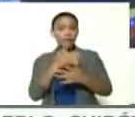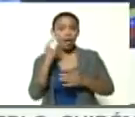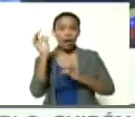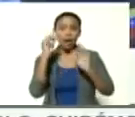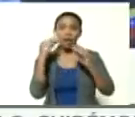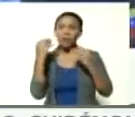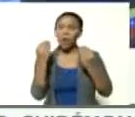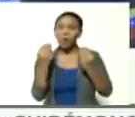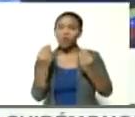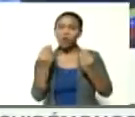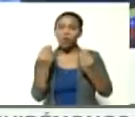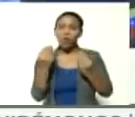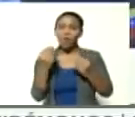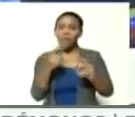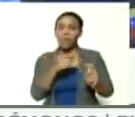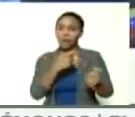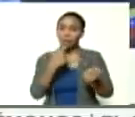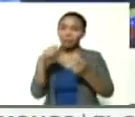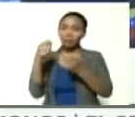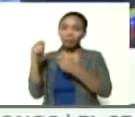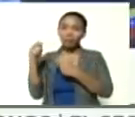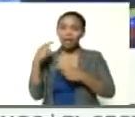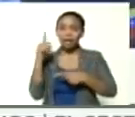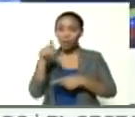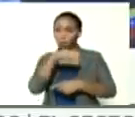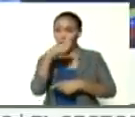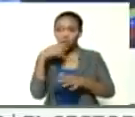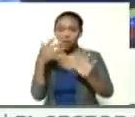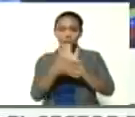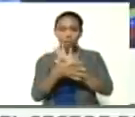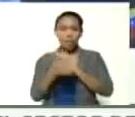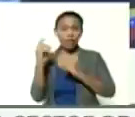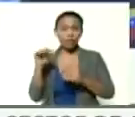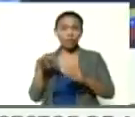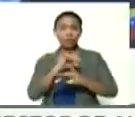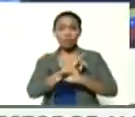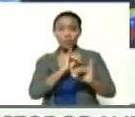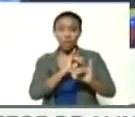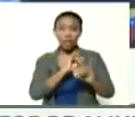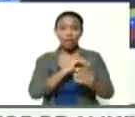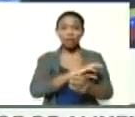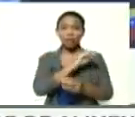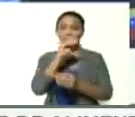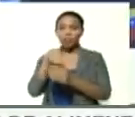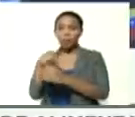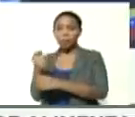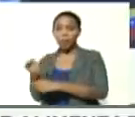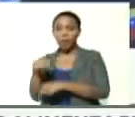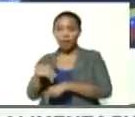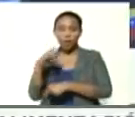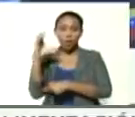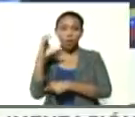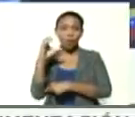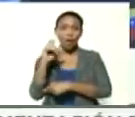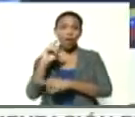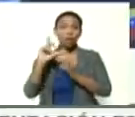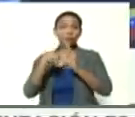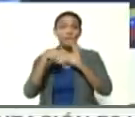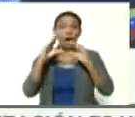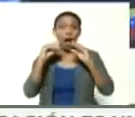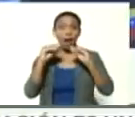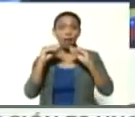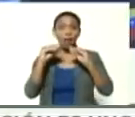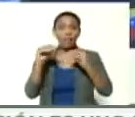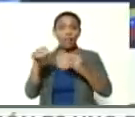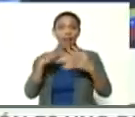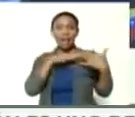de bienes. Y finalmente estos bienes son transportados a Colombia. Esto es apenas un fragmento. Luego habla de la guerra